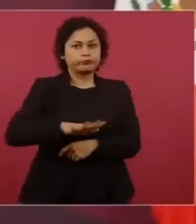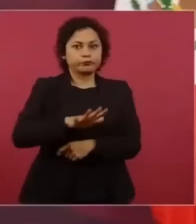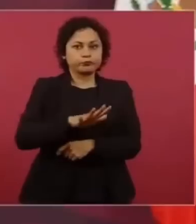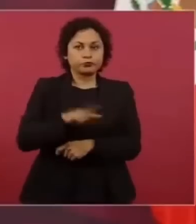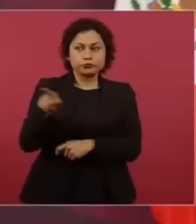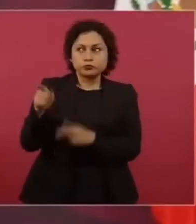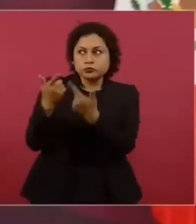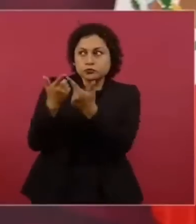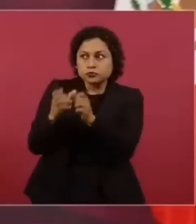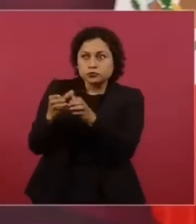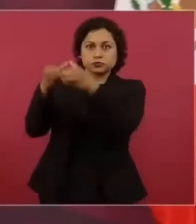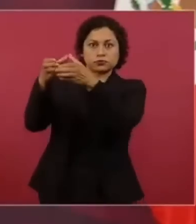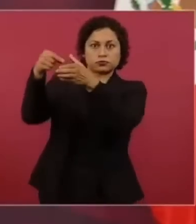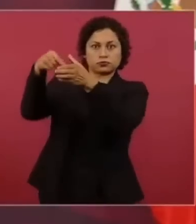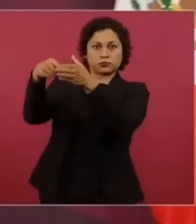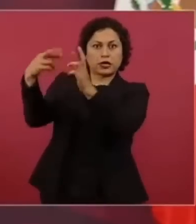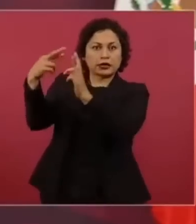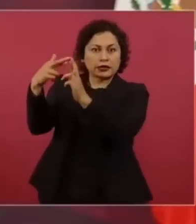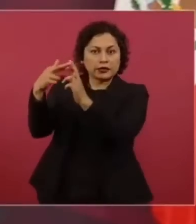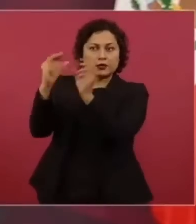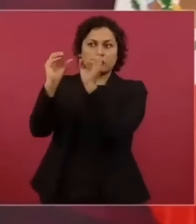religiosa de cualquier signo.